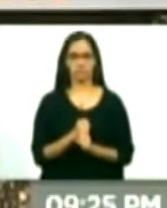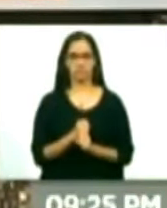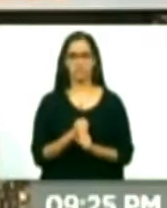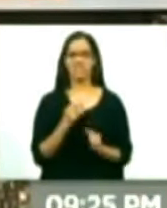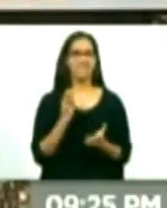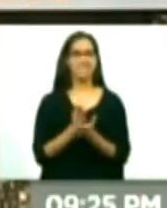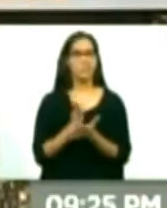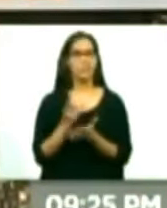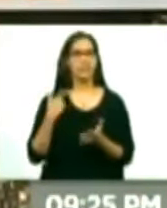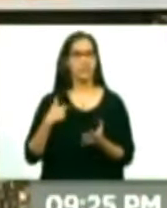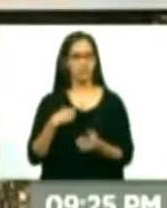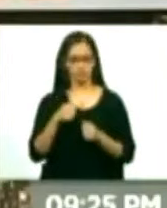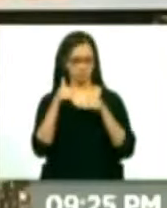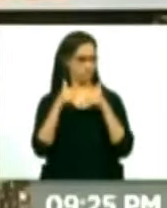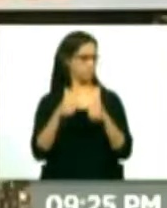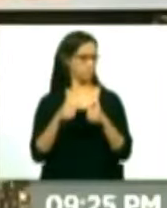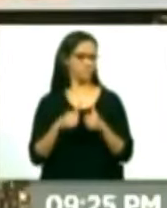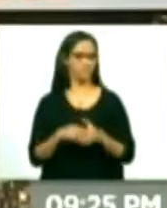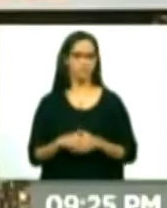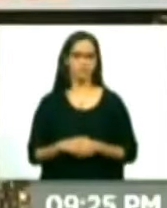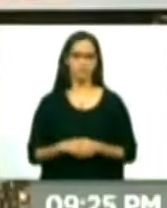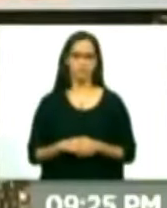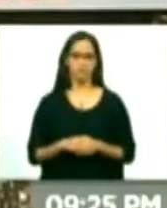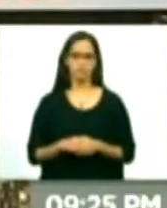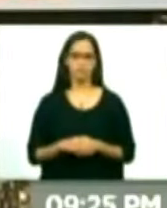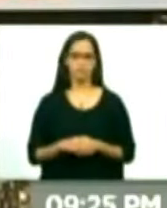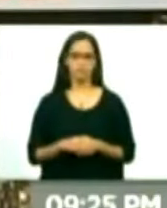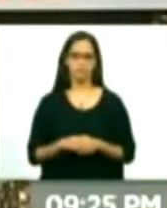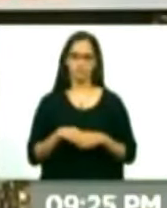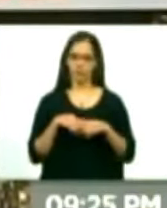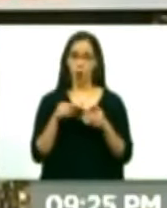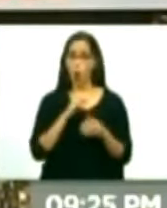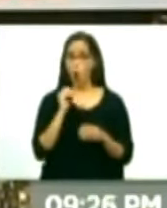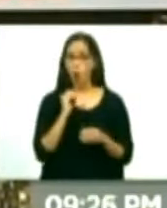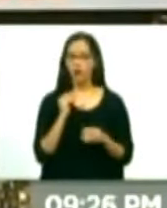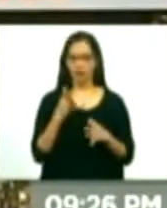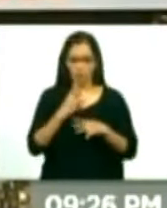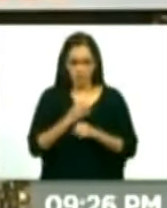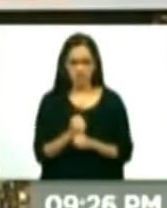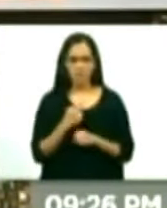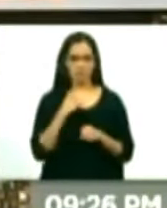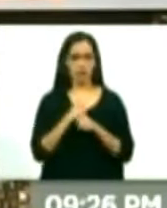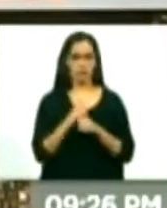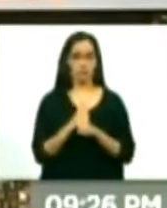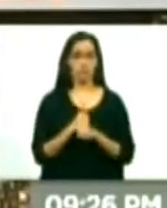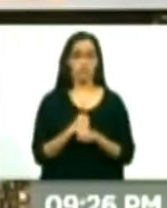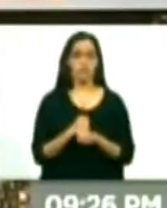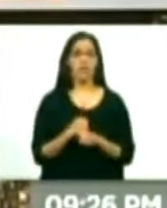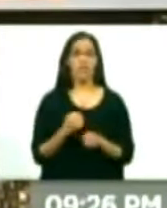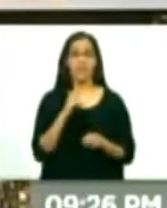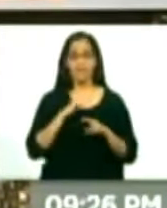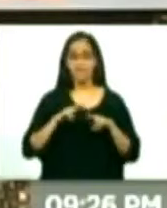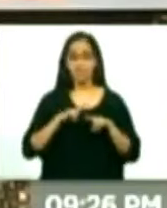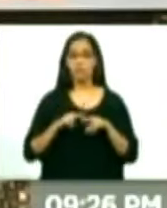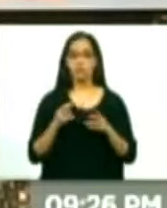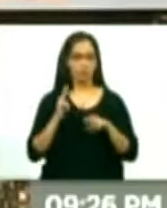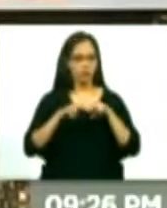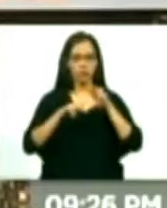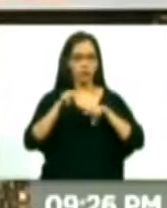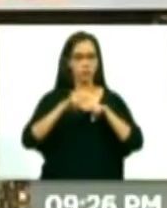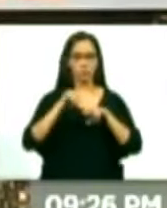siempre tiene éxito, siempre tiene éxito. O cree en lo que trabaja, más bien. Ricardo Sánchez anda construyendo su partido por